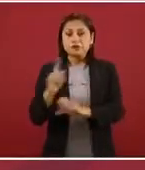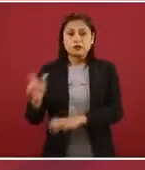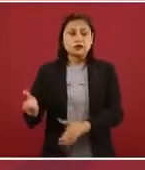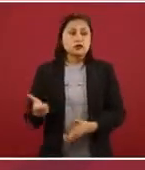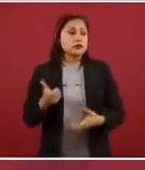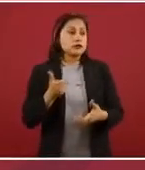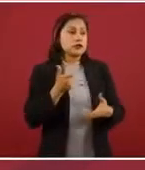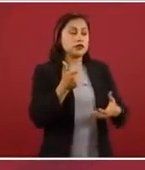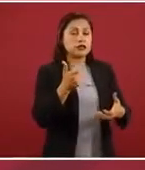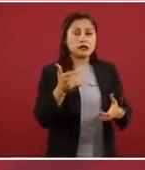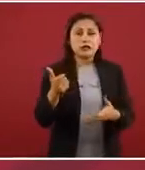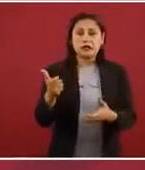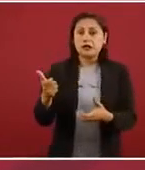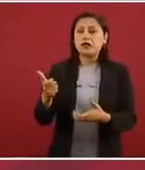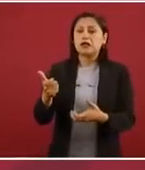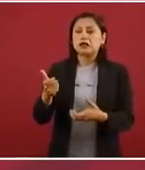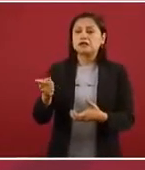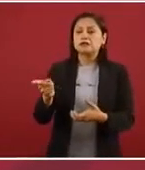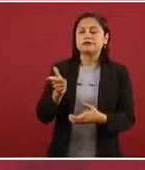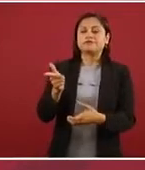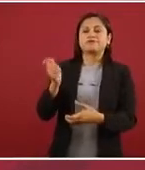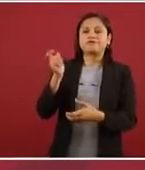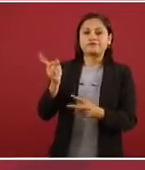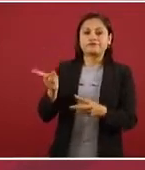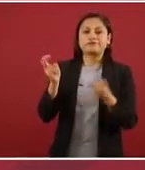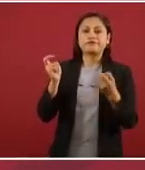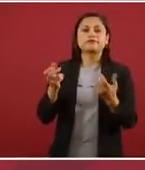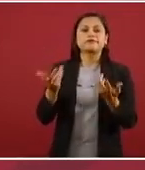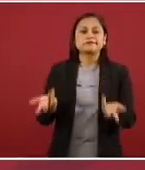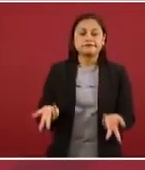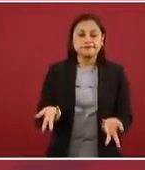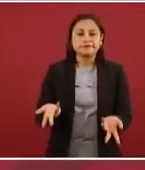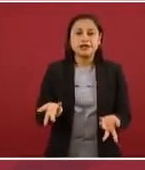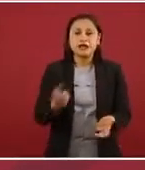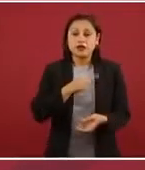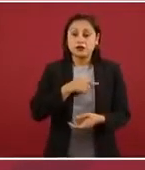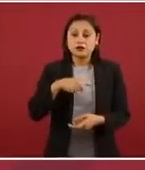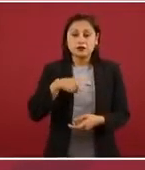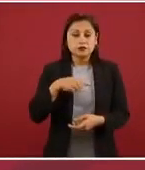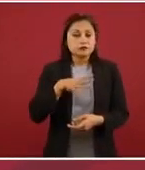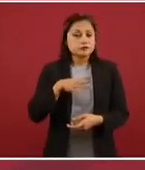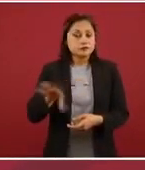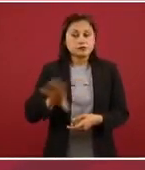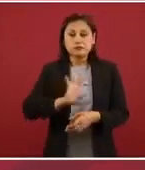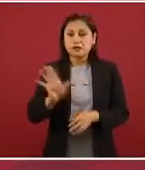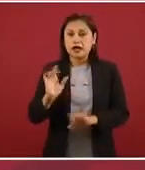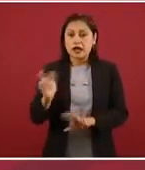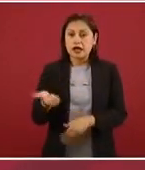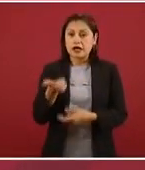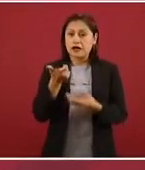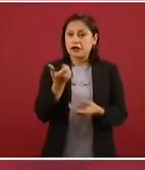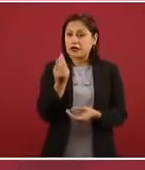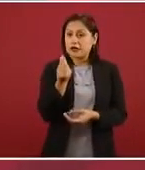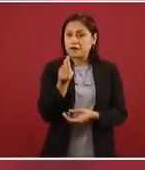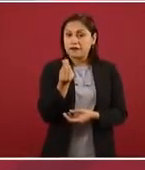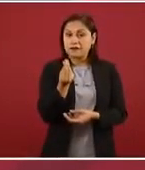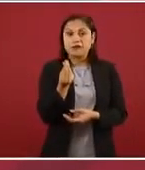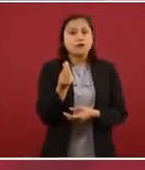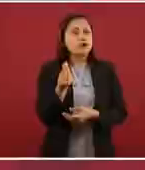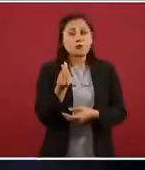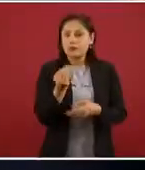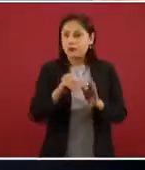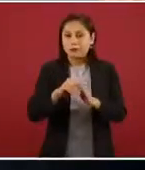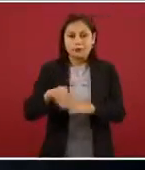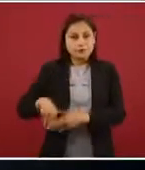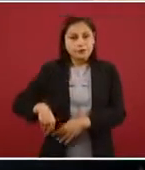Entonces, no queremos manejar efectivo, ¿sí? Queremos la tarjeta. Para eso,